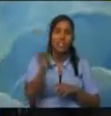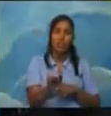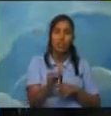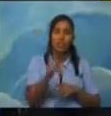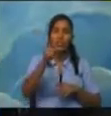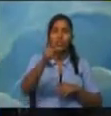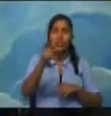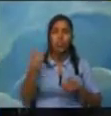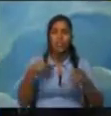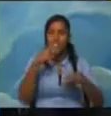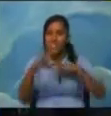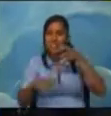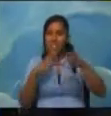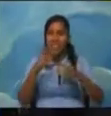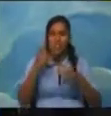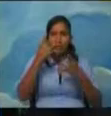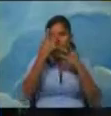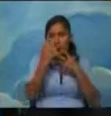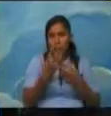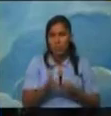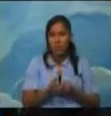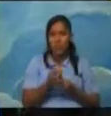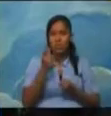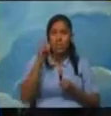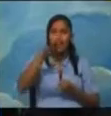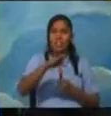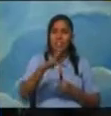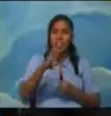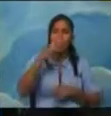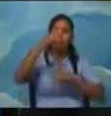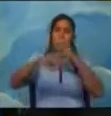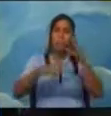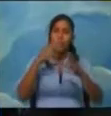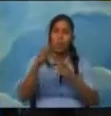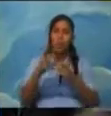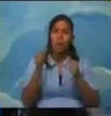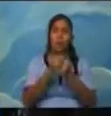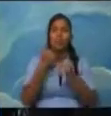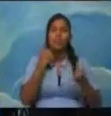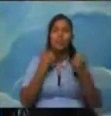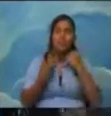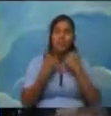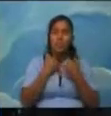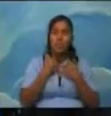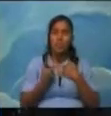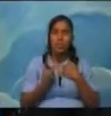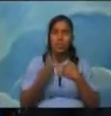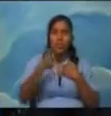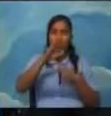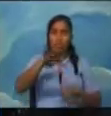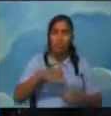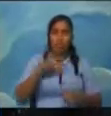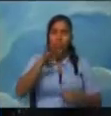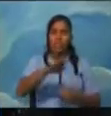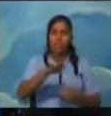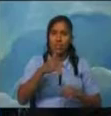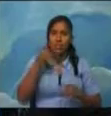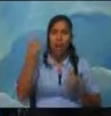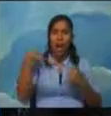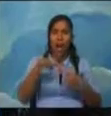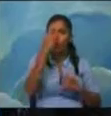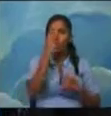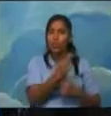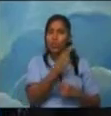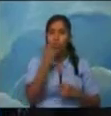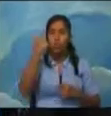en angustia, está en depresión, está en problemado con una enfermedad, qué sé lo que le puede estar pasando. Hay una